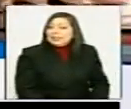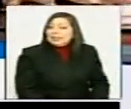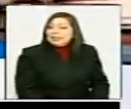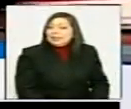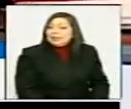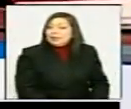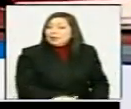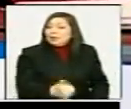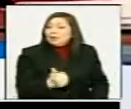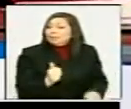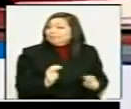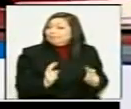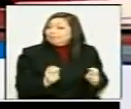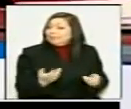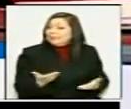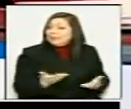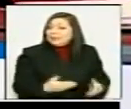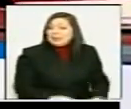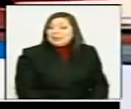Otro punto.